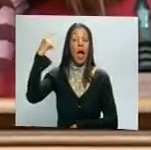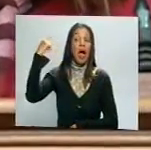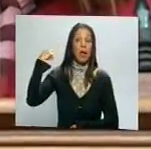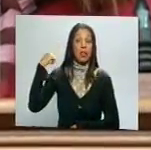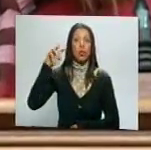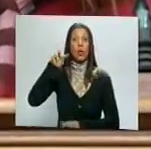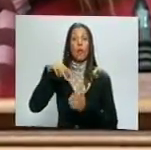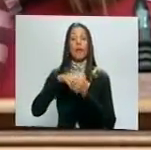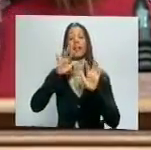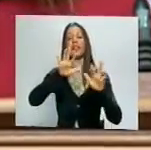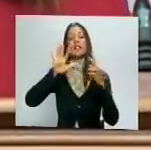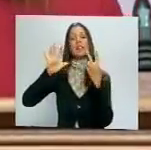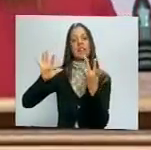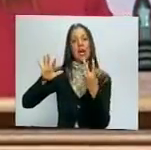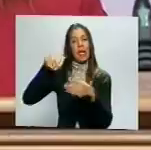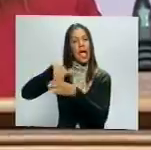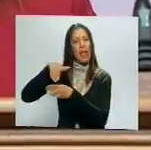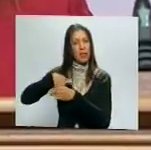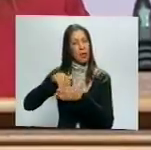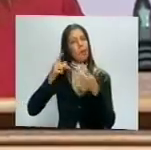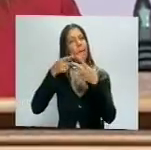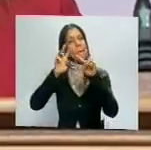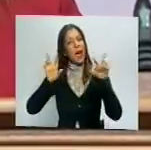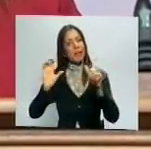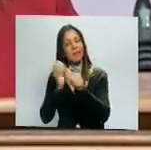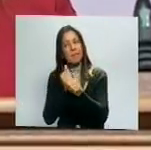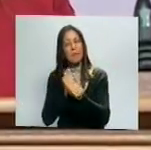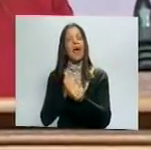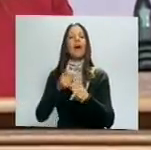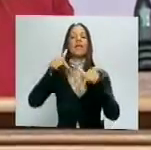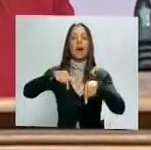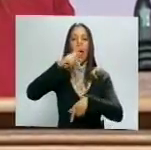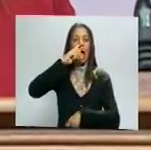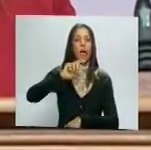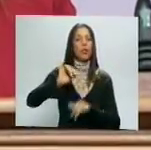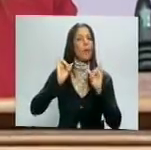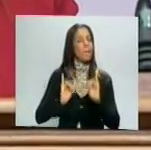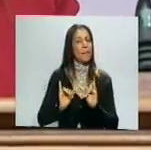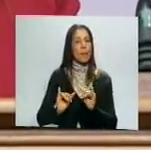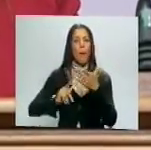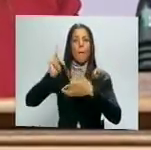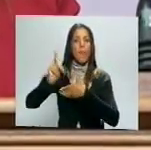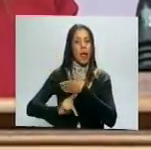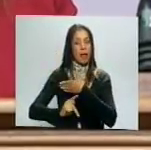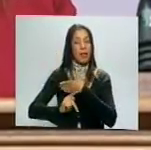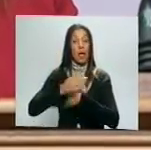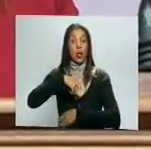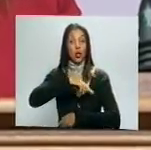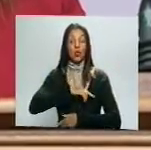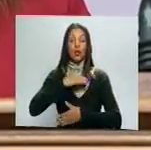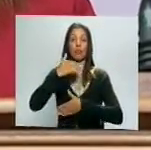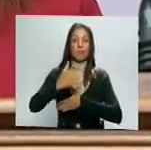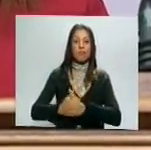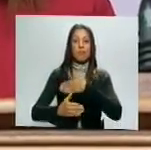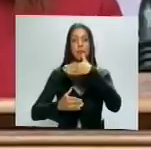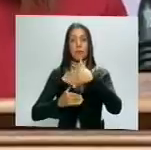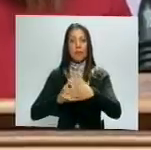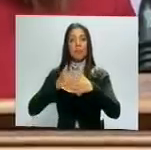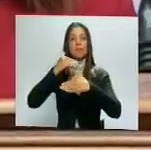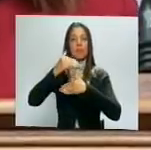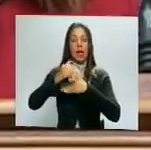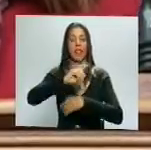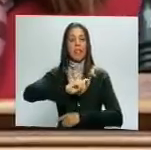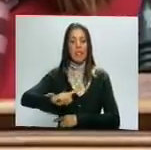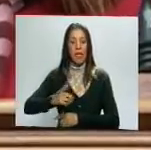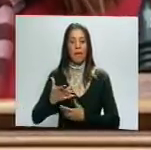el 2017. Nosotros en este año 2018 tenemos que avanzar